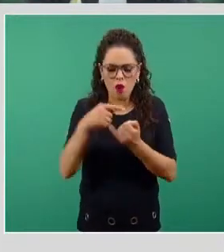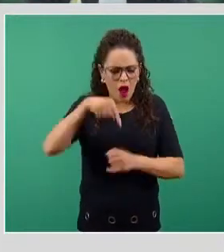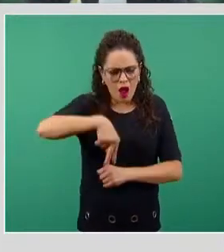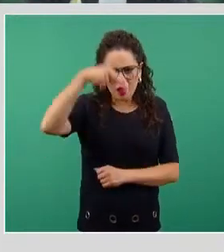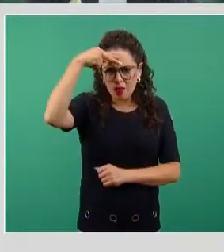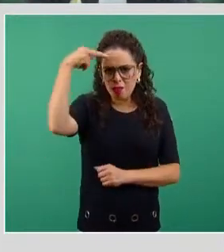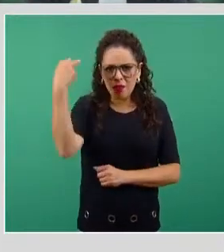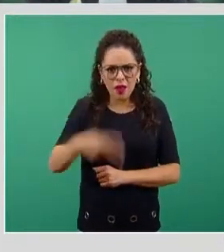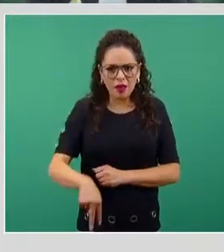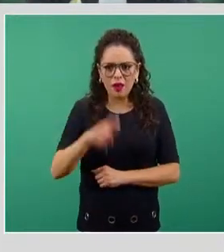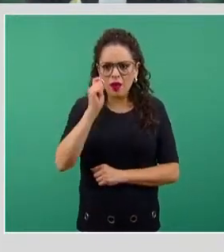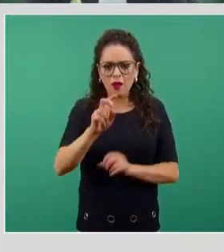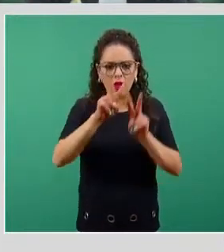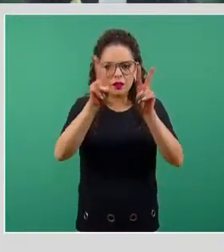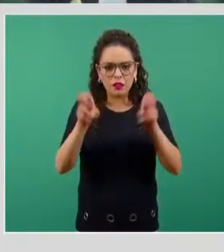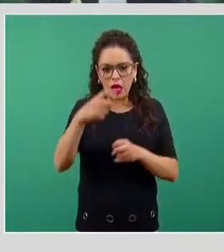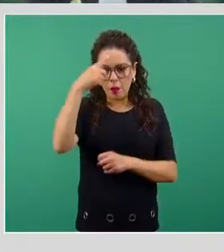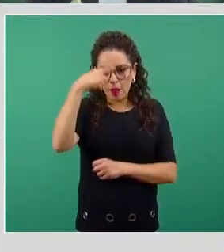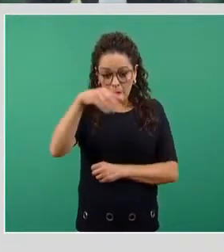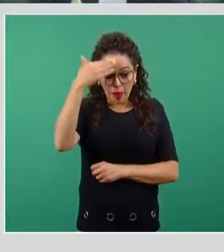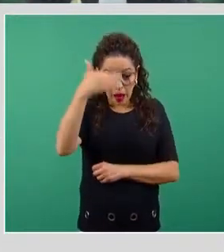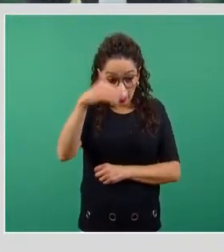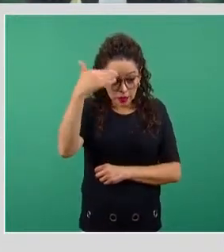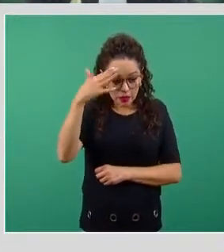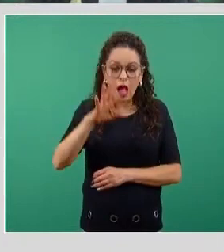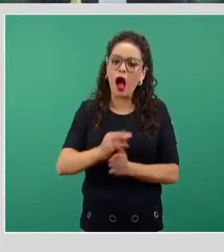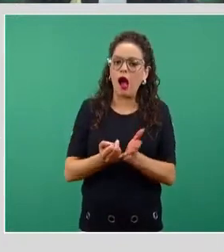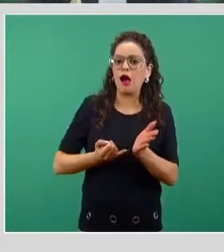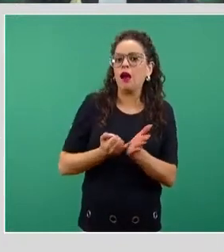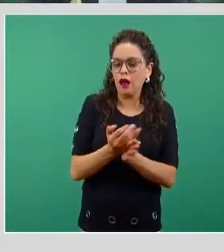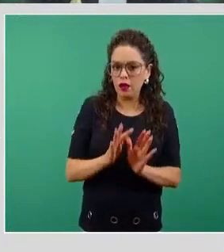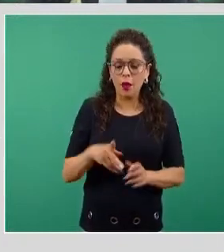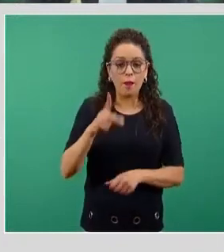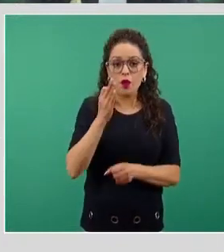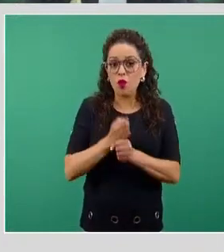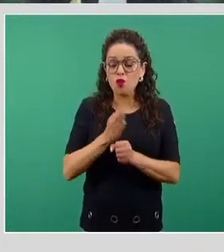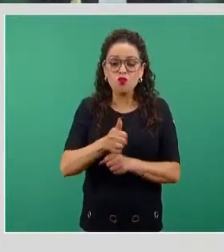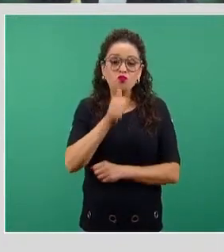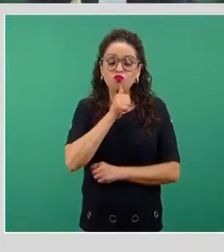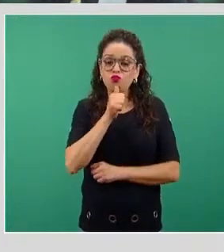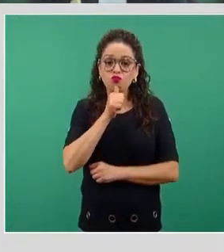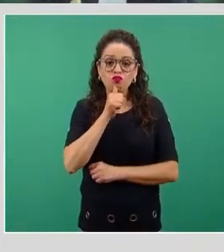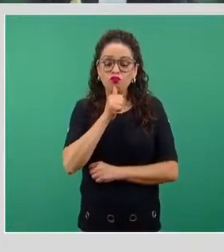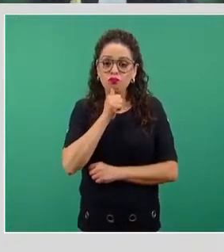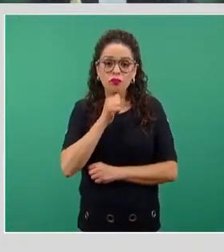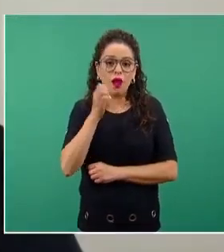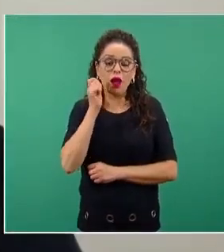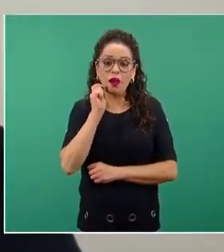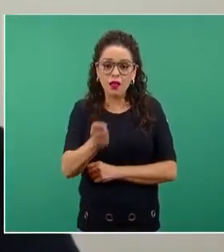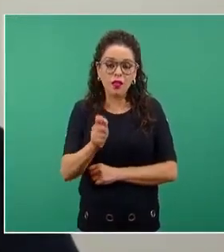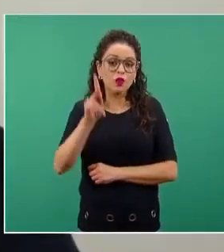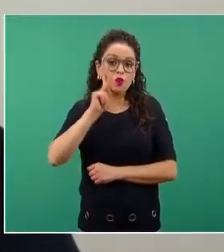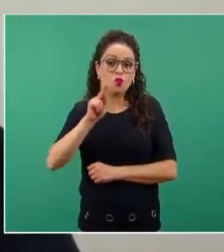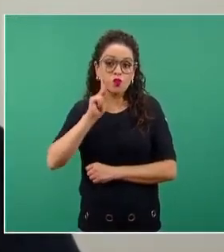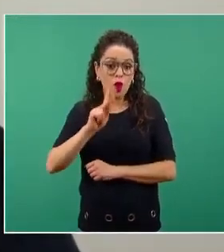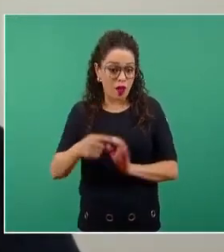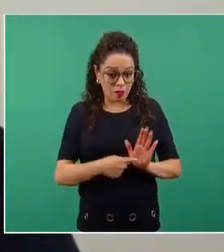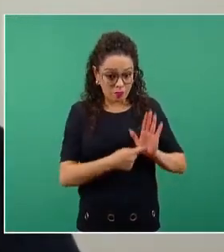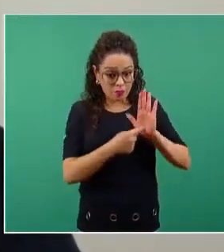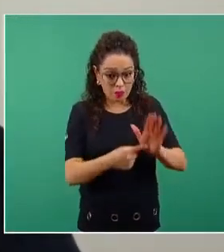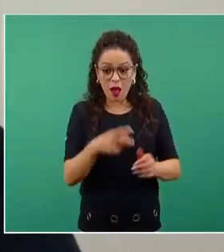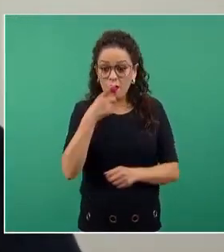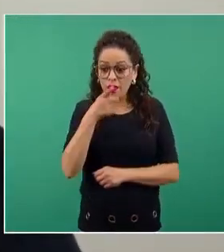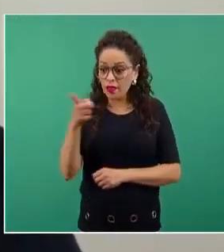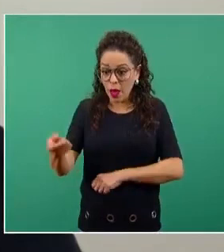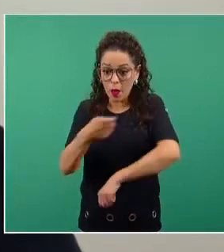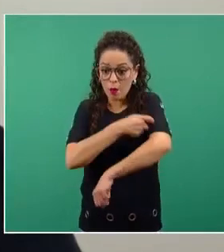tema de las dictaminaciones, pero por el momento no hay elementos que aporten a algún tipo de inseguridad que la vacuna pueda